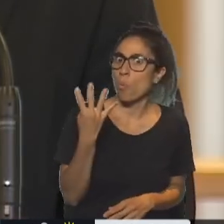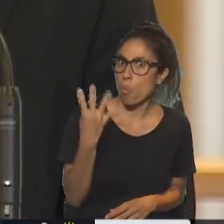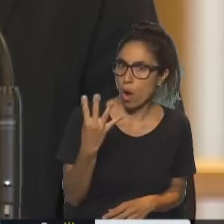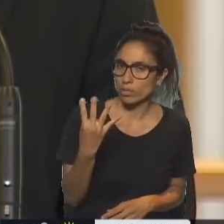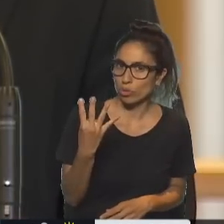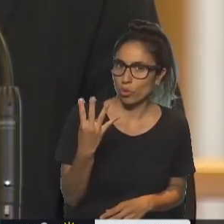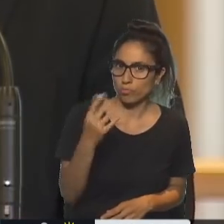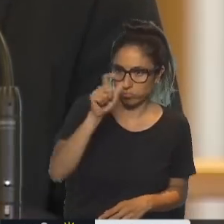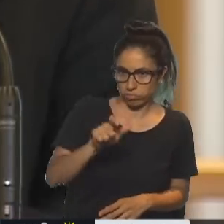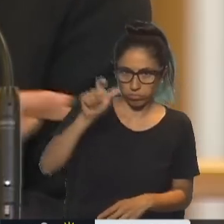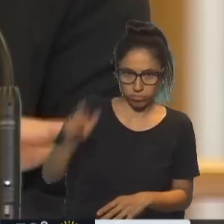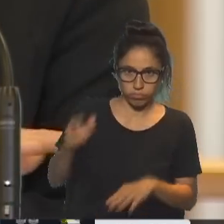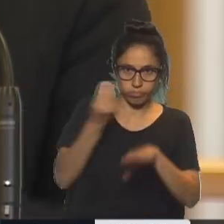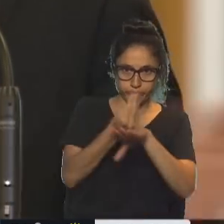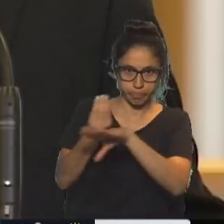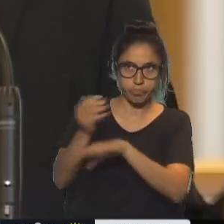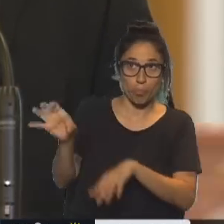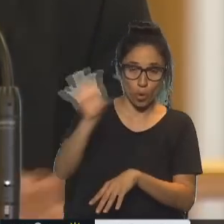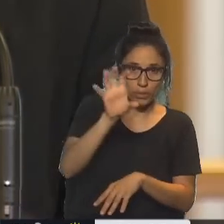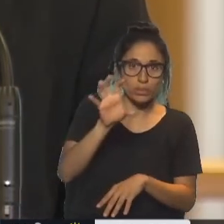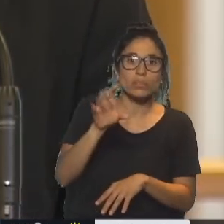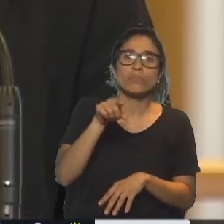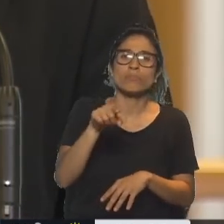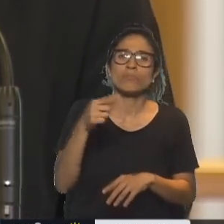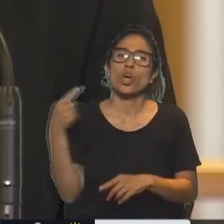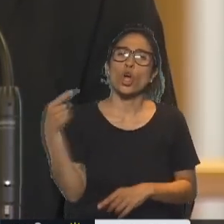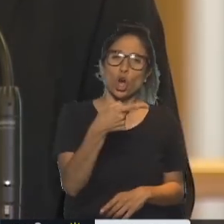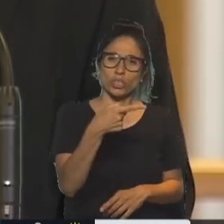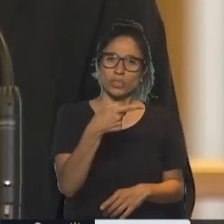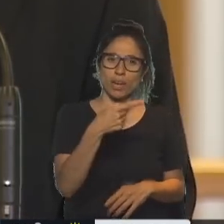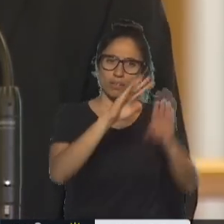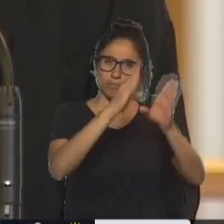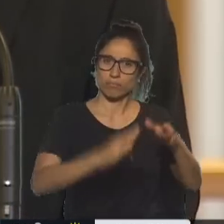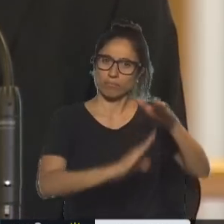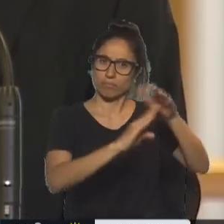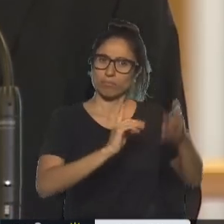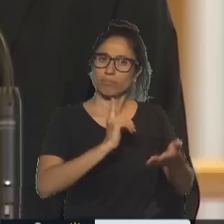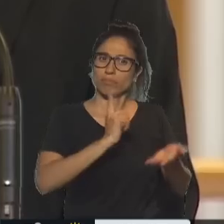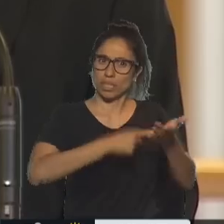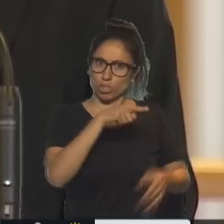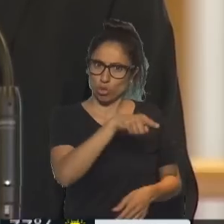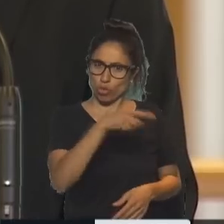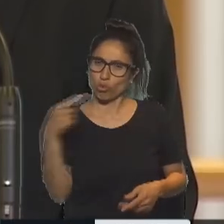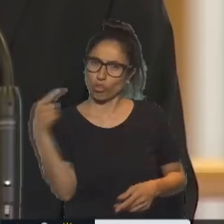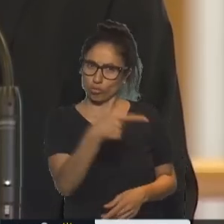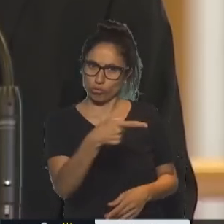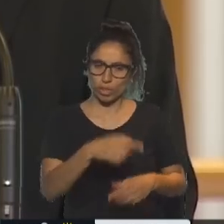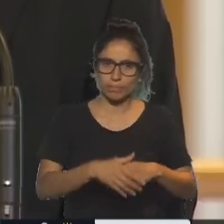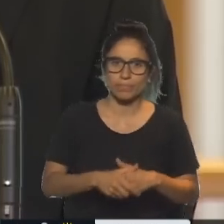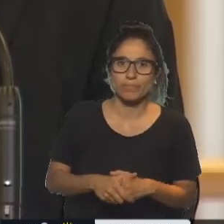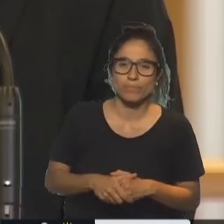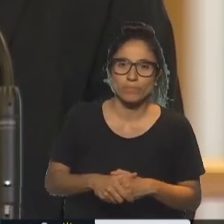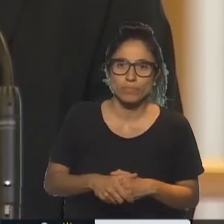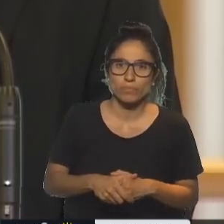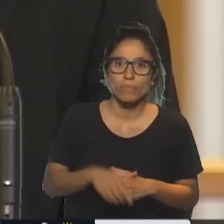han cuestionado el fallo de la Corte que favorece a la Ciudad de Buenos Aires y en el que dispone, presta atención, que el gobierno nacional debe destinar